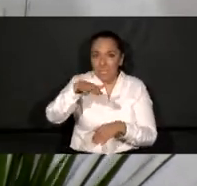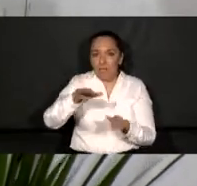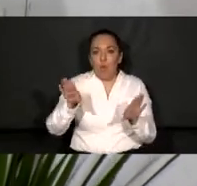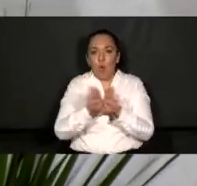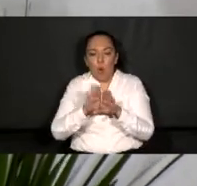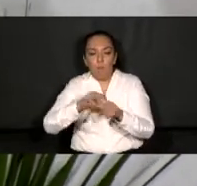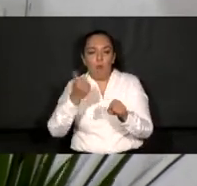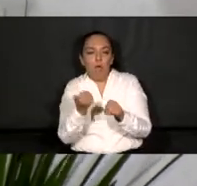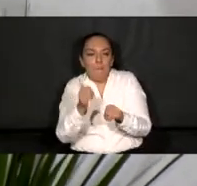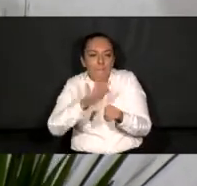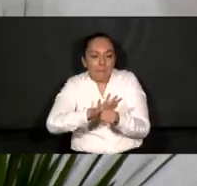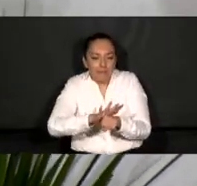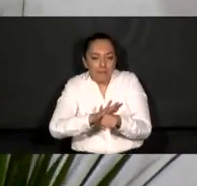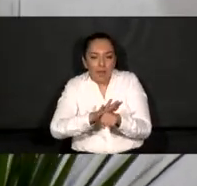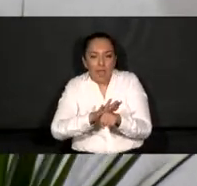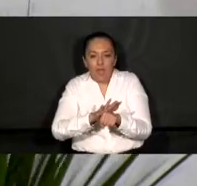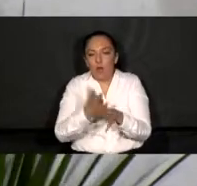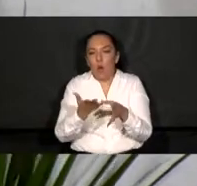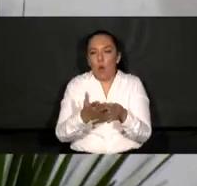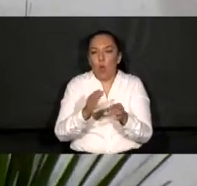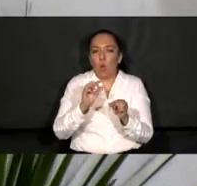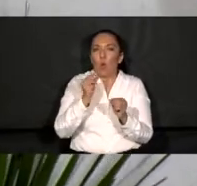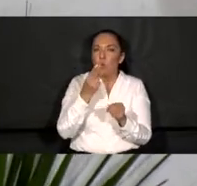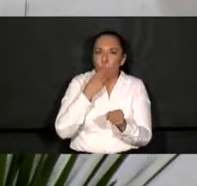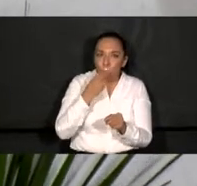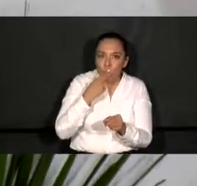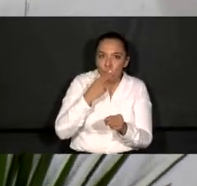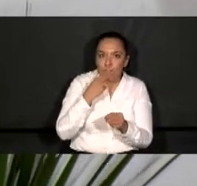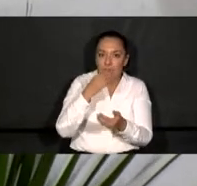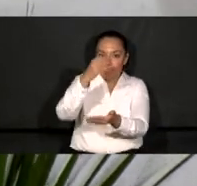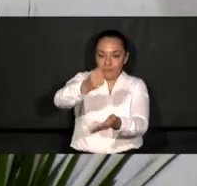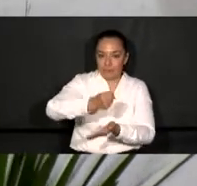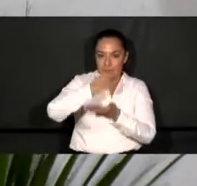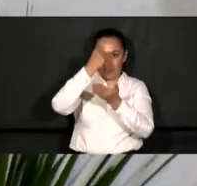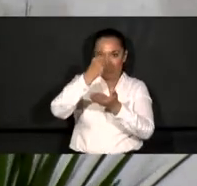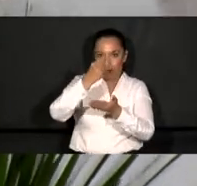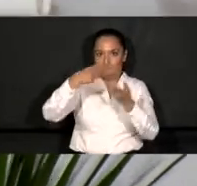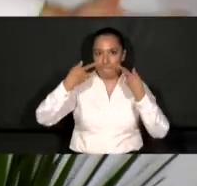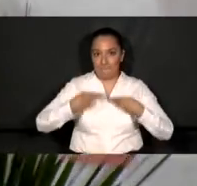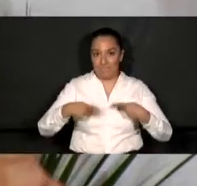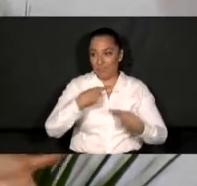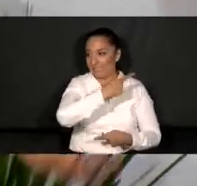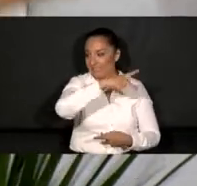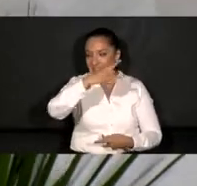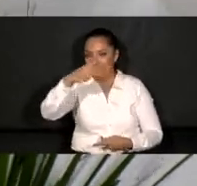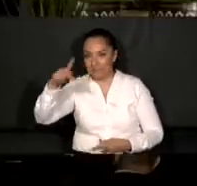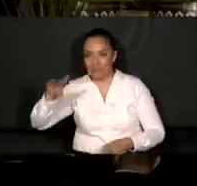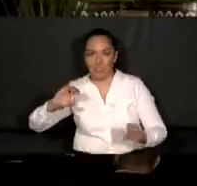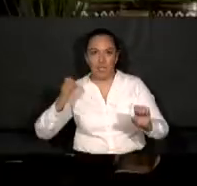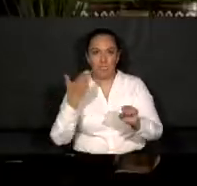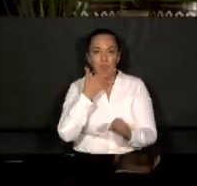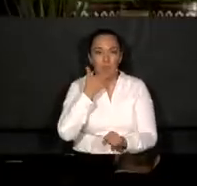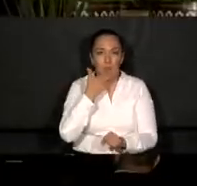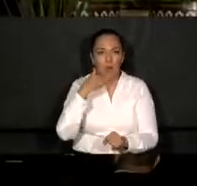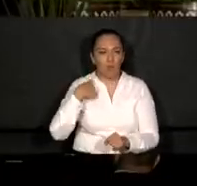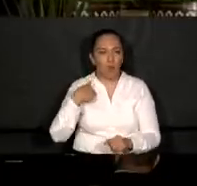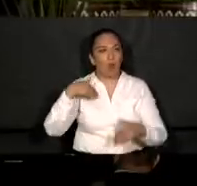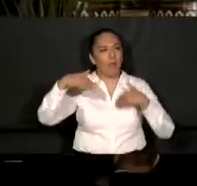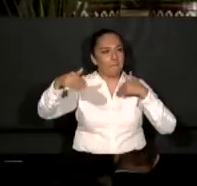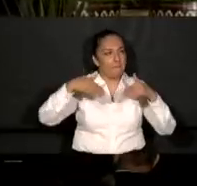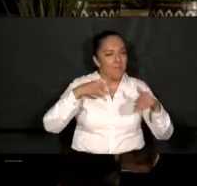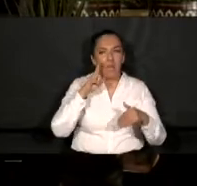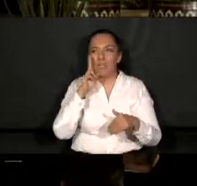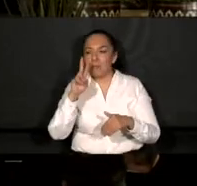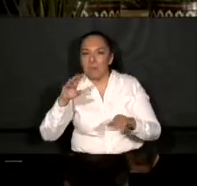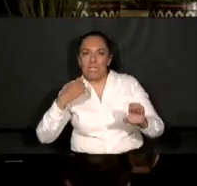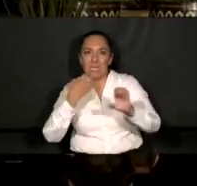administrar sus fuerzas y los recursos de los chihuahuenses. Recorrí el estado y pude palpar las